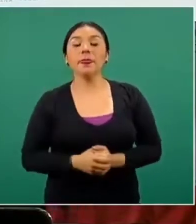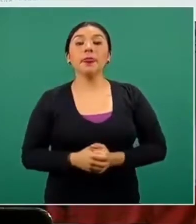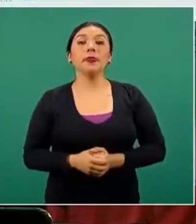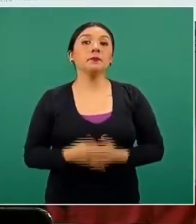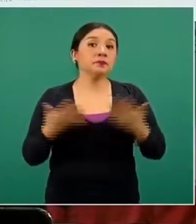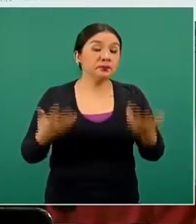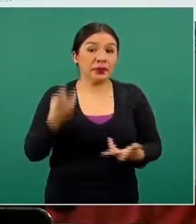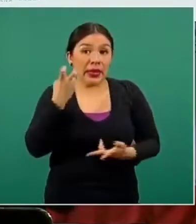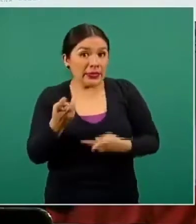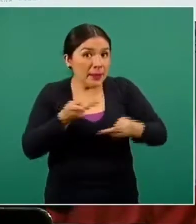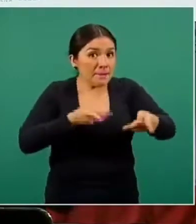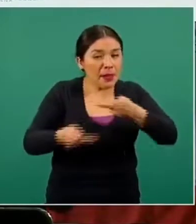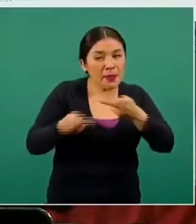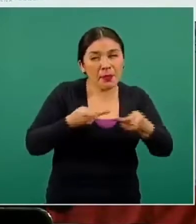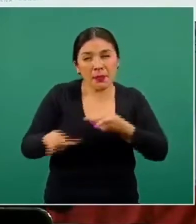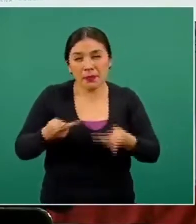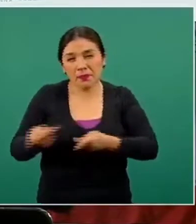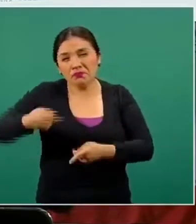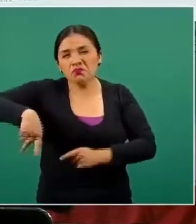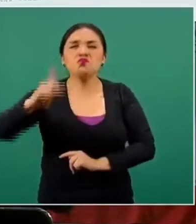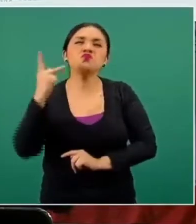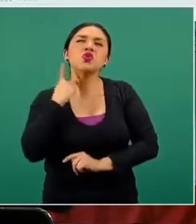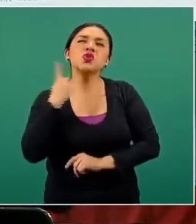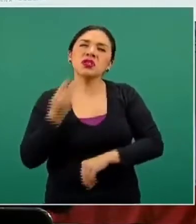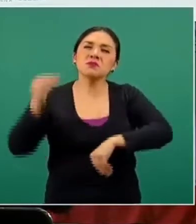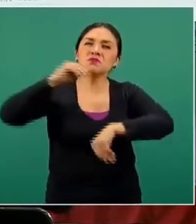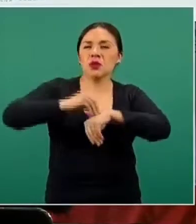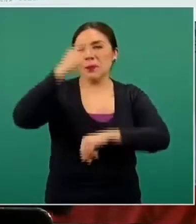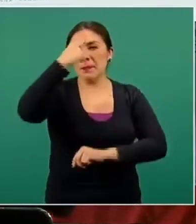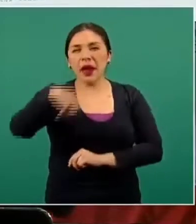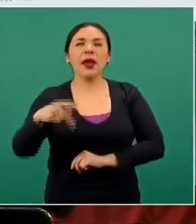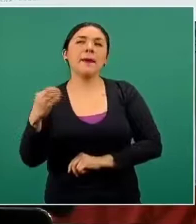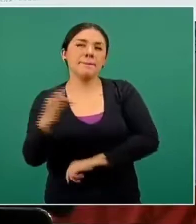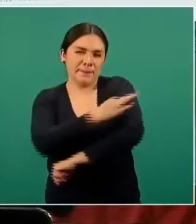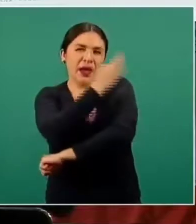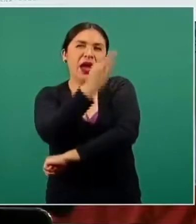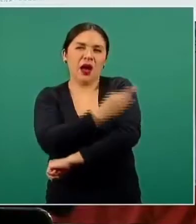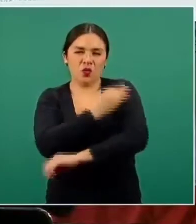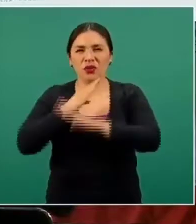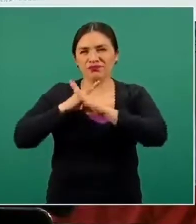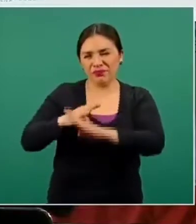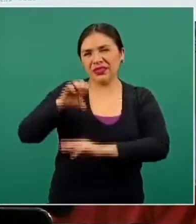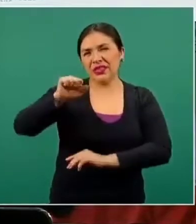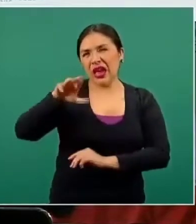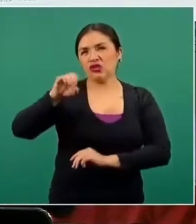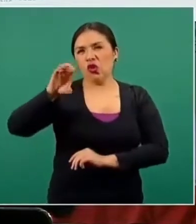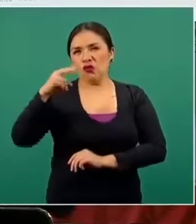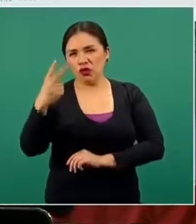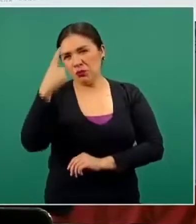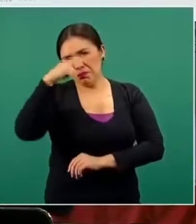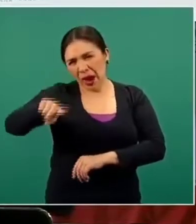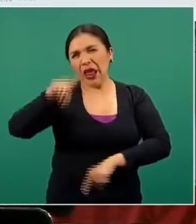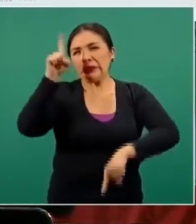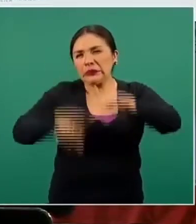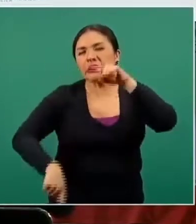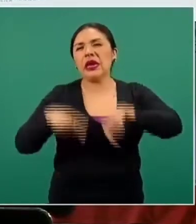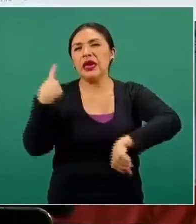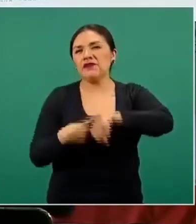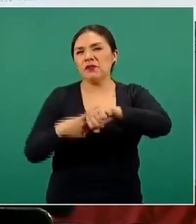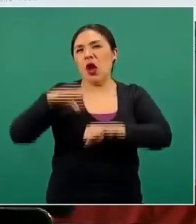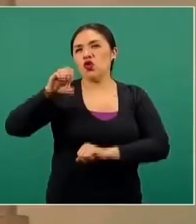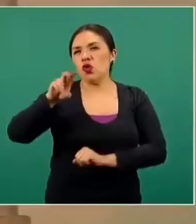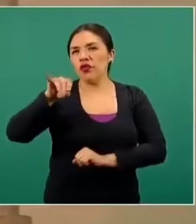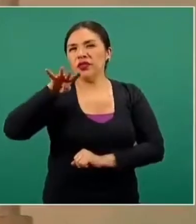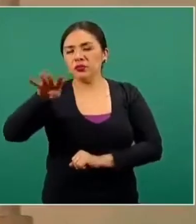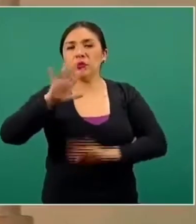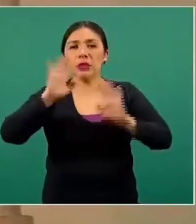plan o estrategia nacional o política nacional de vacunación contra el virus SARS-CoV-2 para prevenir la COVID-19, que se